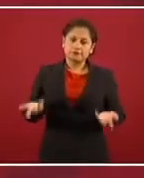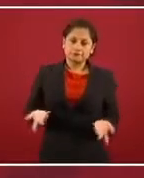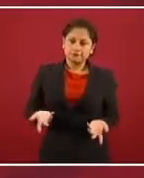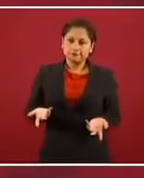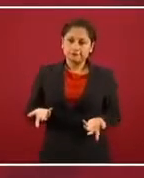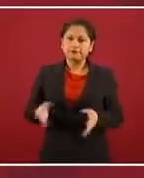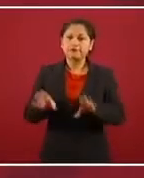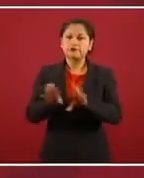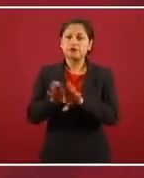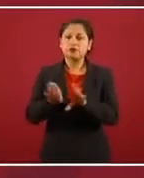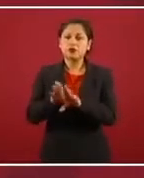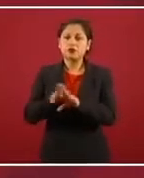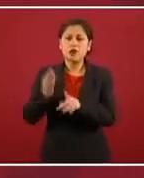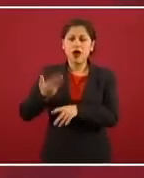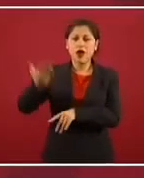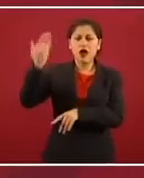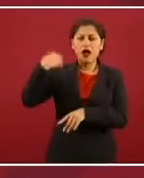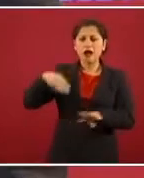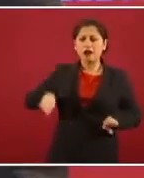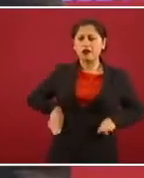corrupción, de injusticias, de privilegios.